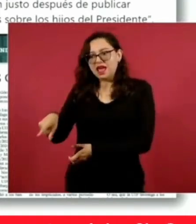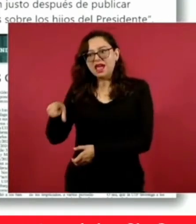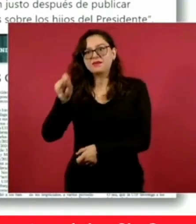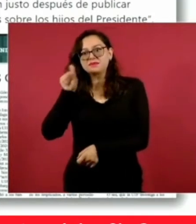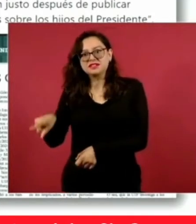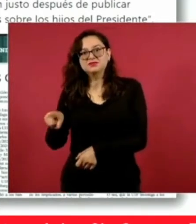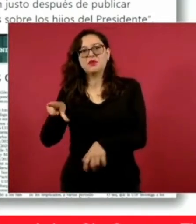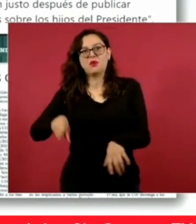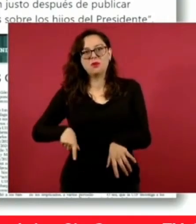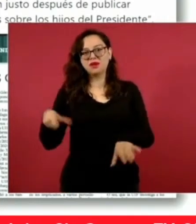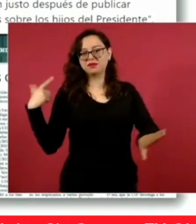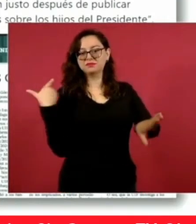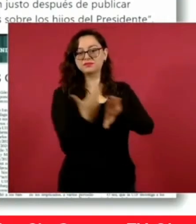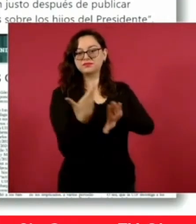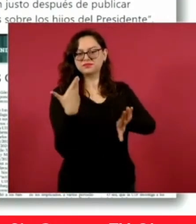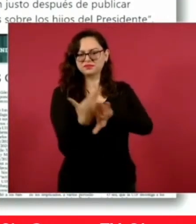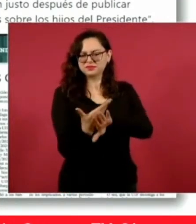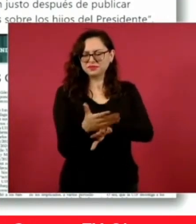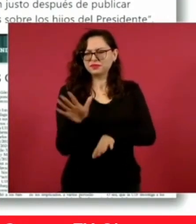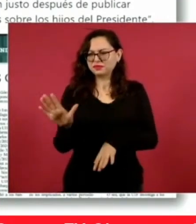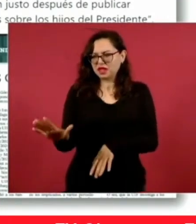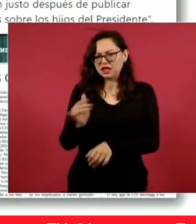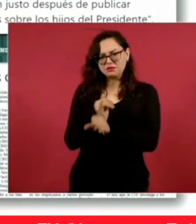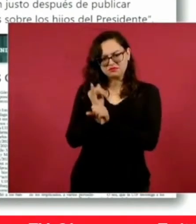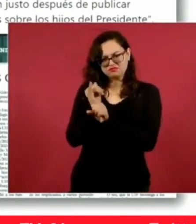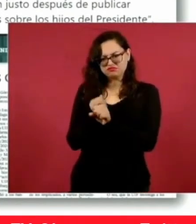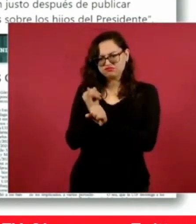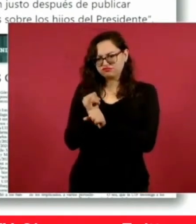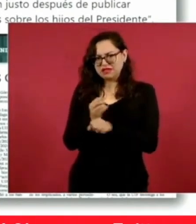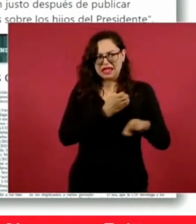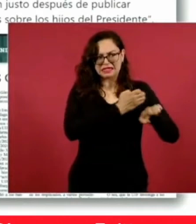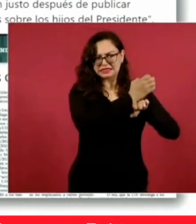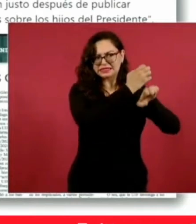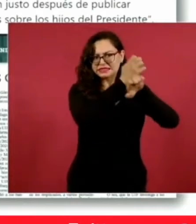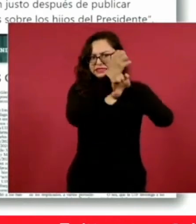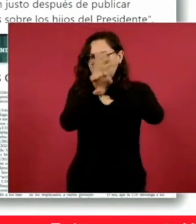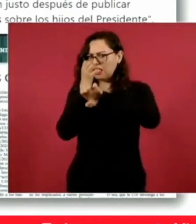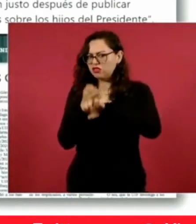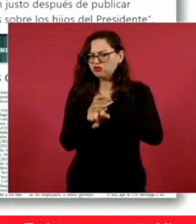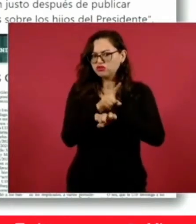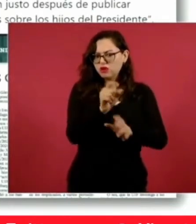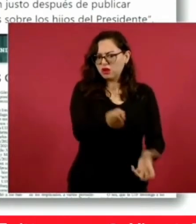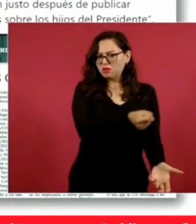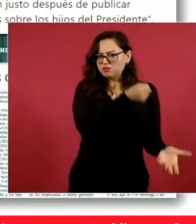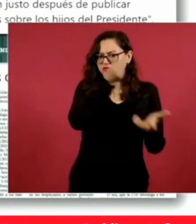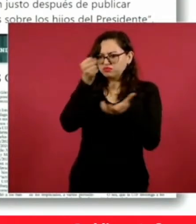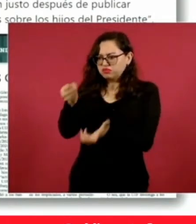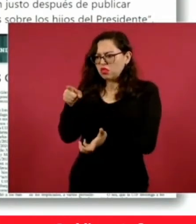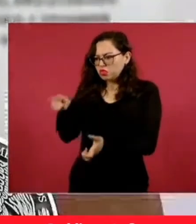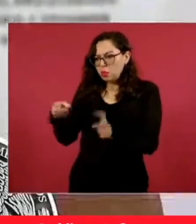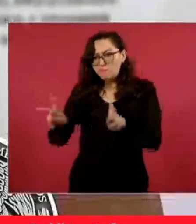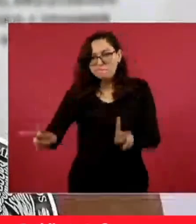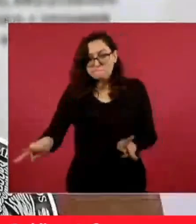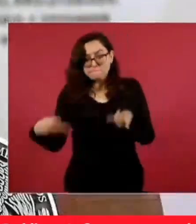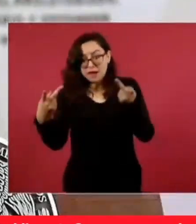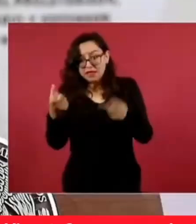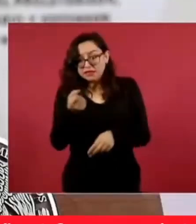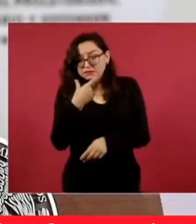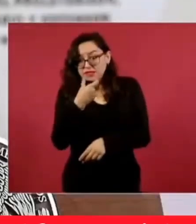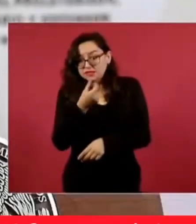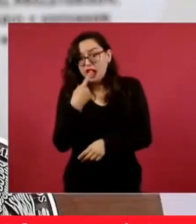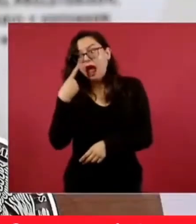si realmente los servicios de salud y farmacéuticos se entregaron a los estados. Ojalá,